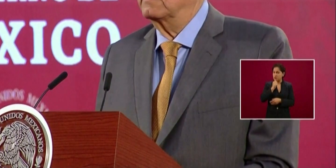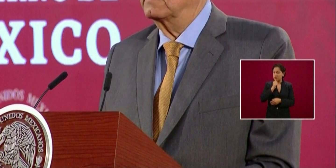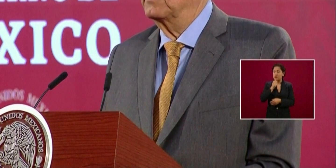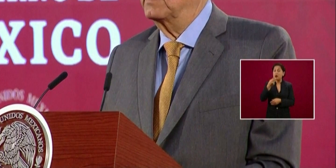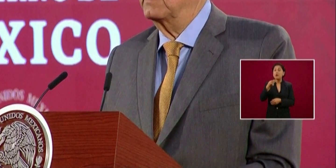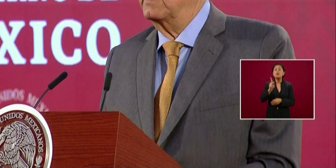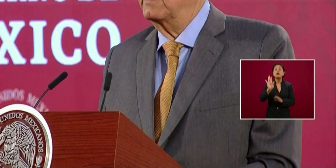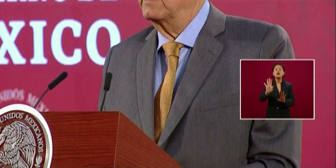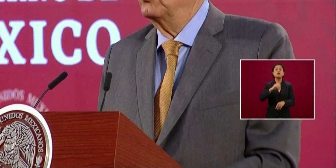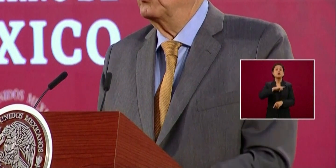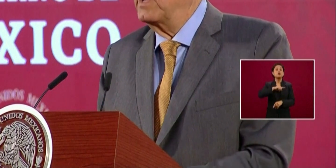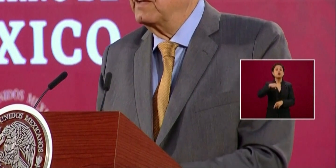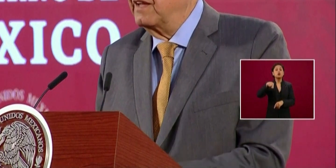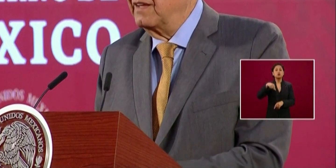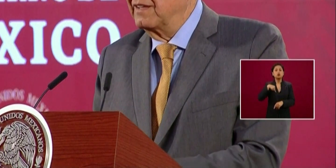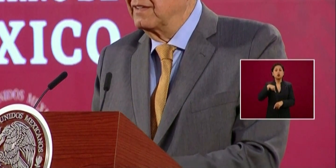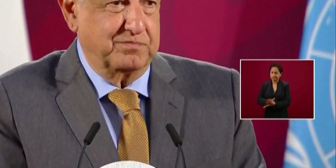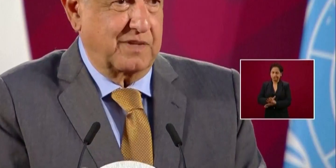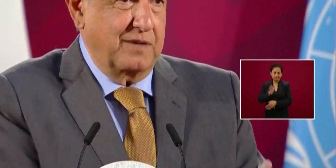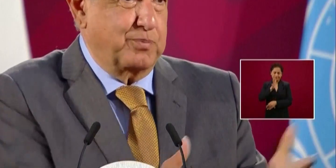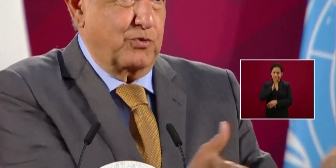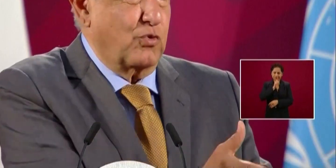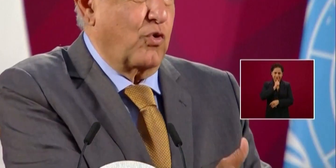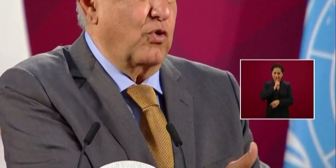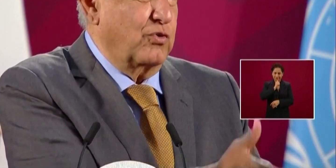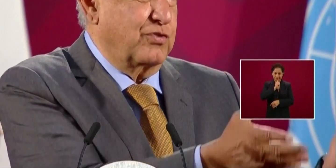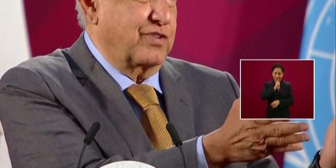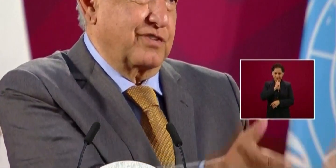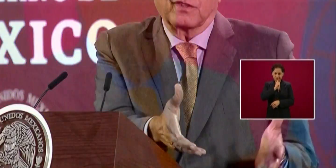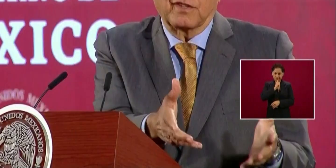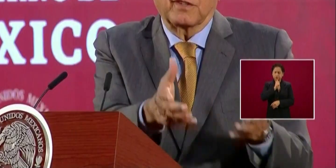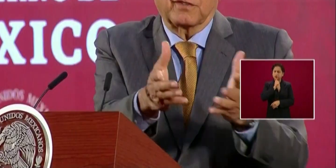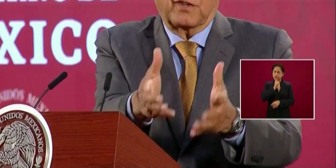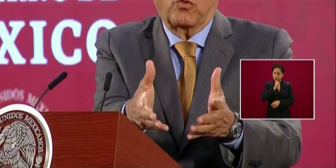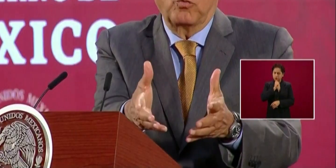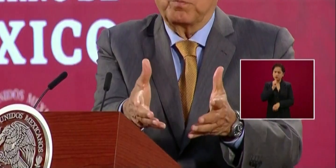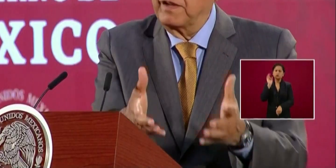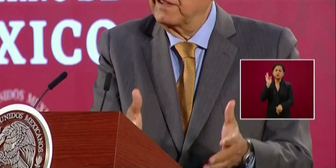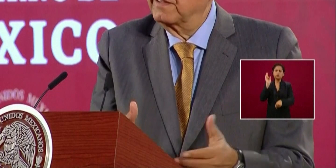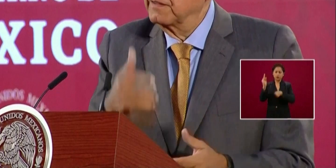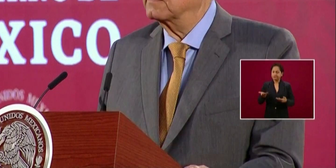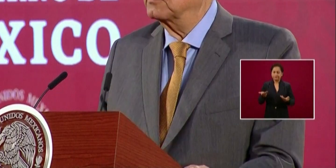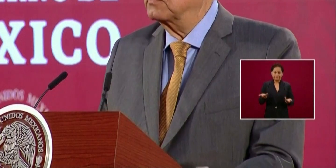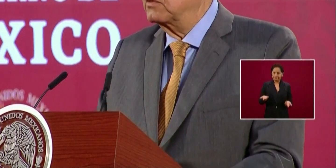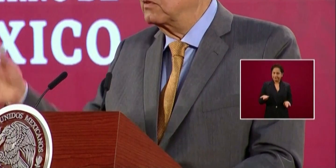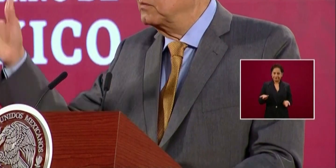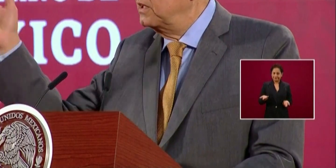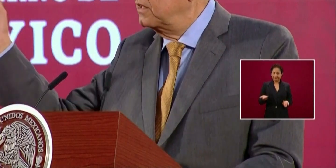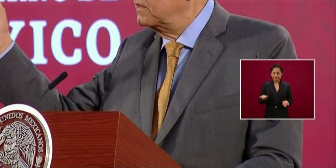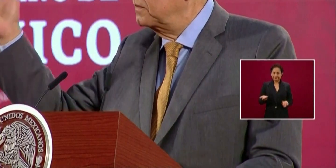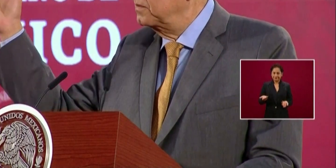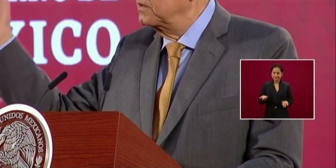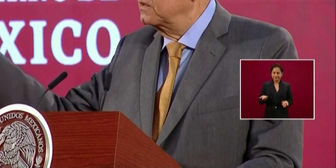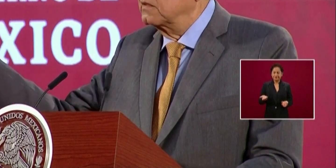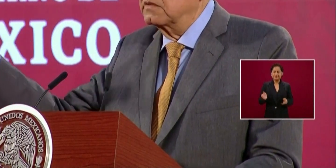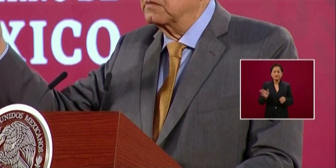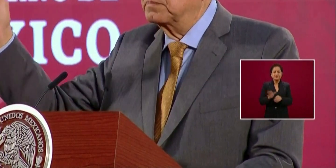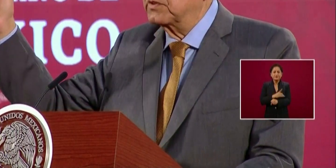actuar de manera inhumana. Hay protocolos, se cumplen. Estamos hablando de miles